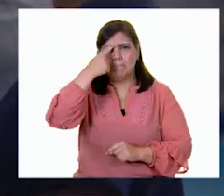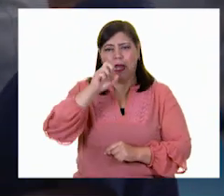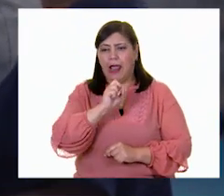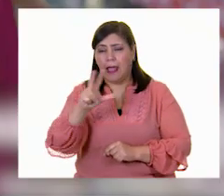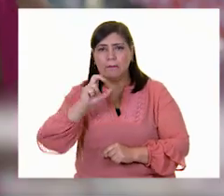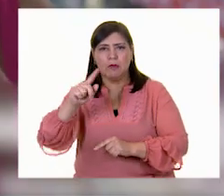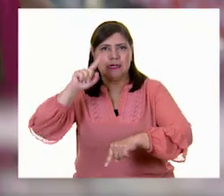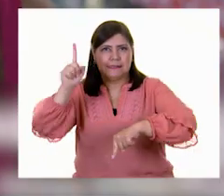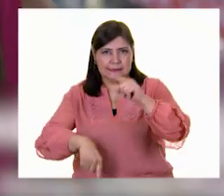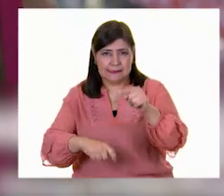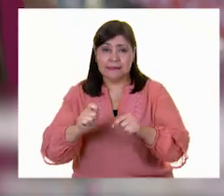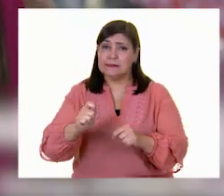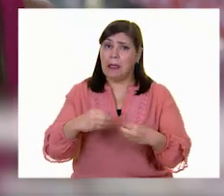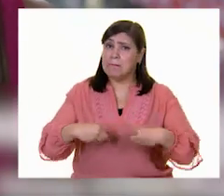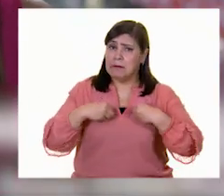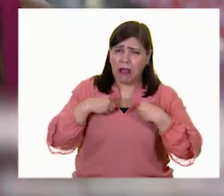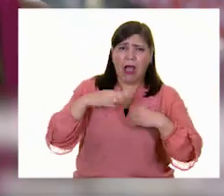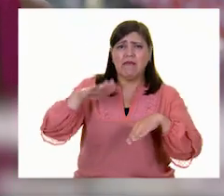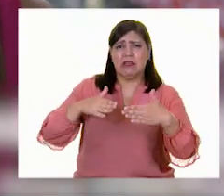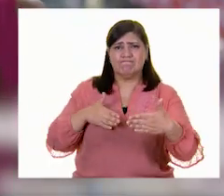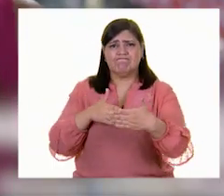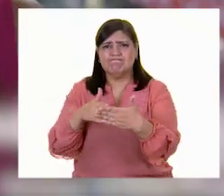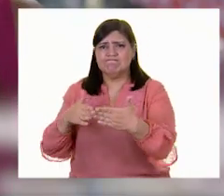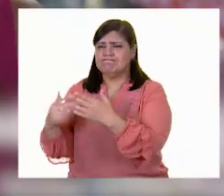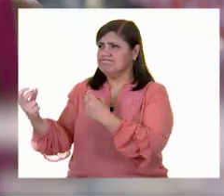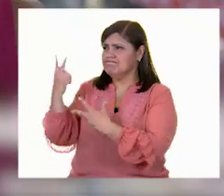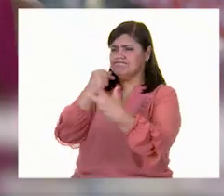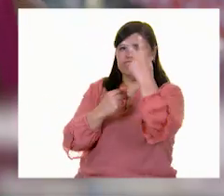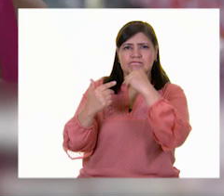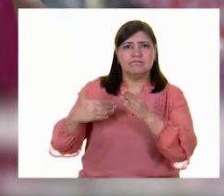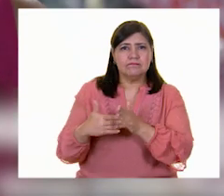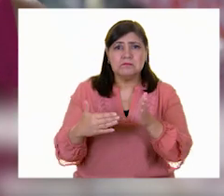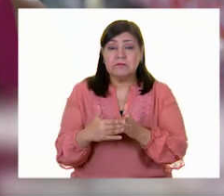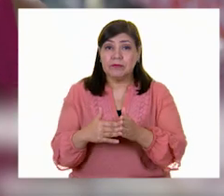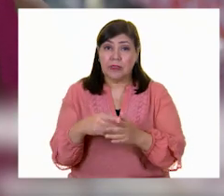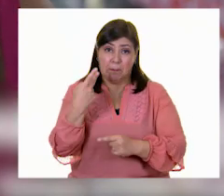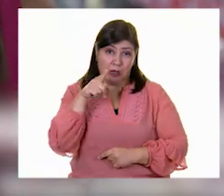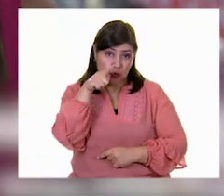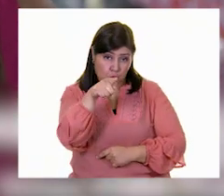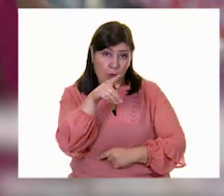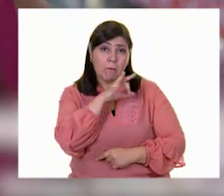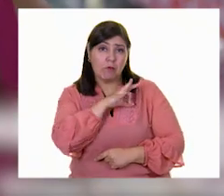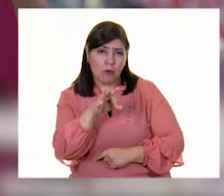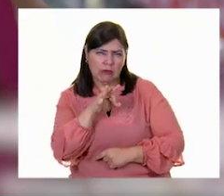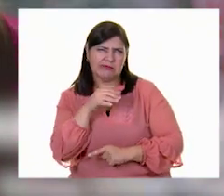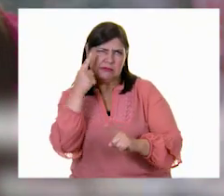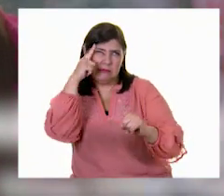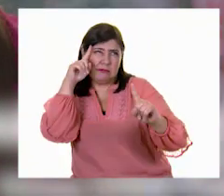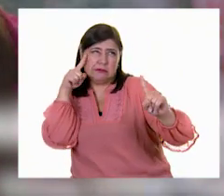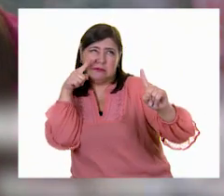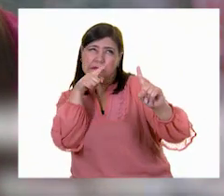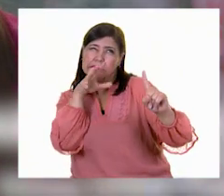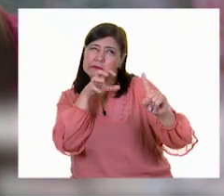de ébola. La vida te va a poner miles de retos. Está en ti seguir tus sueños,